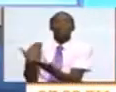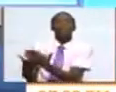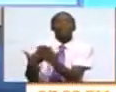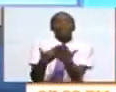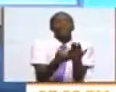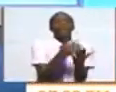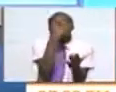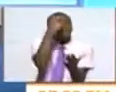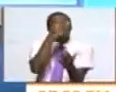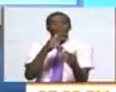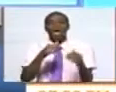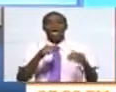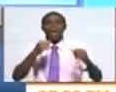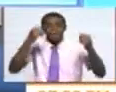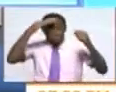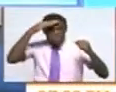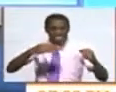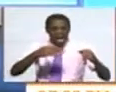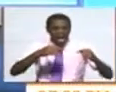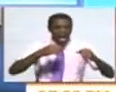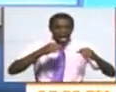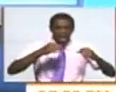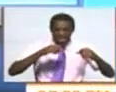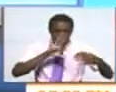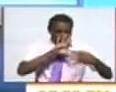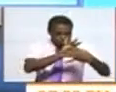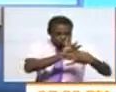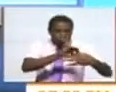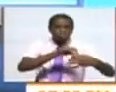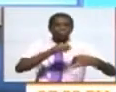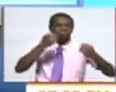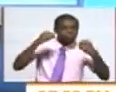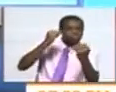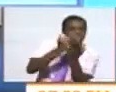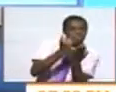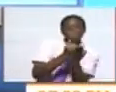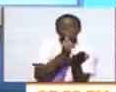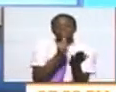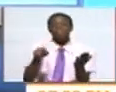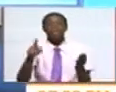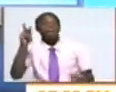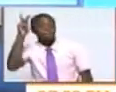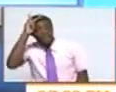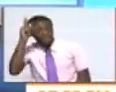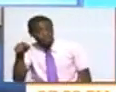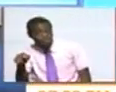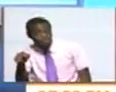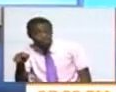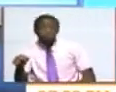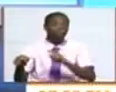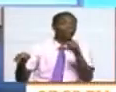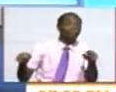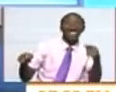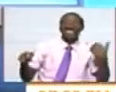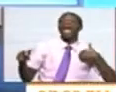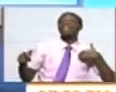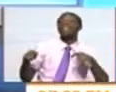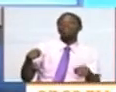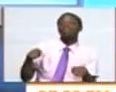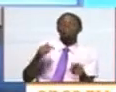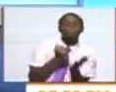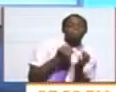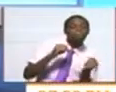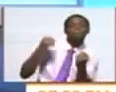Ejercicios militares que ahora va a hacer los Estados Unidos, ¿con quién? ¿Con Perú? ¿Con Argentina?